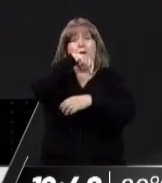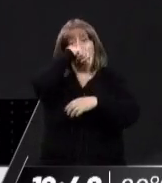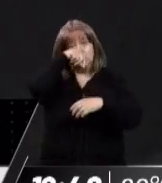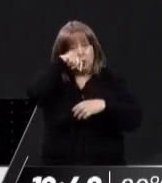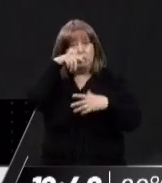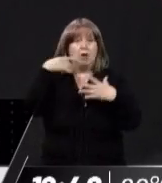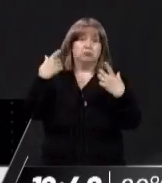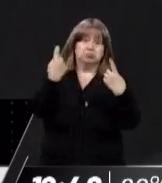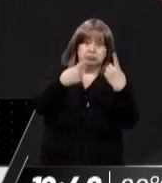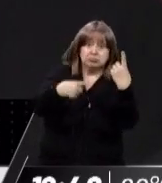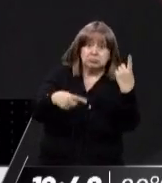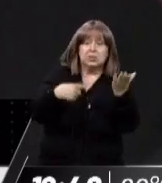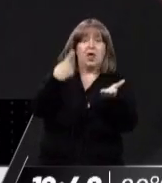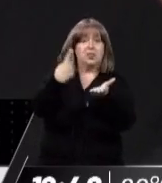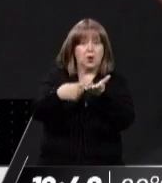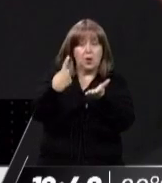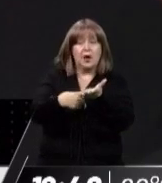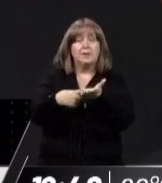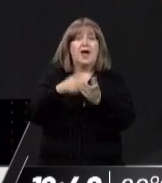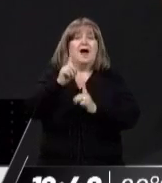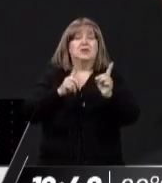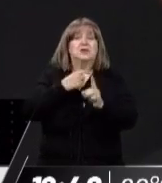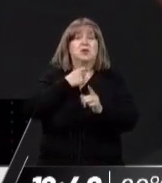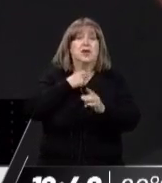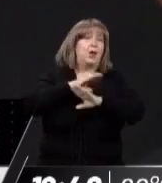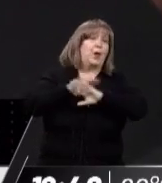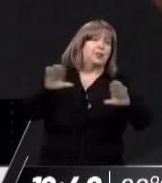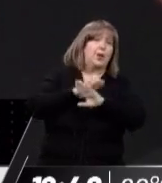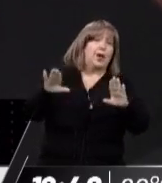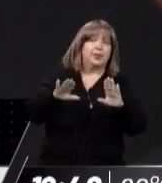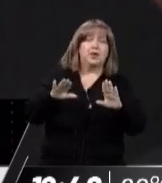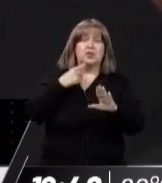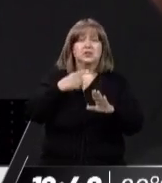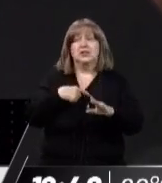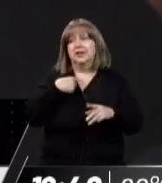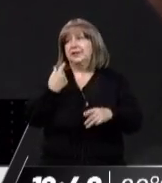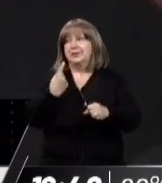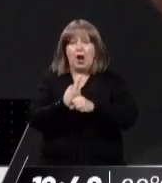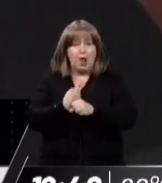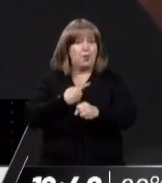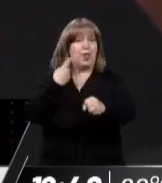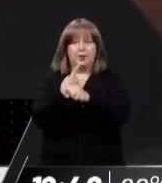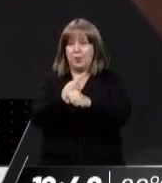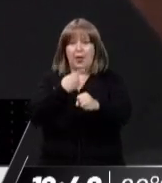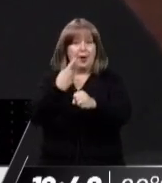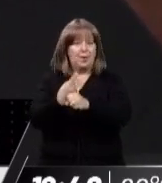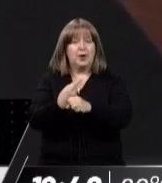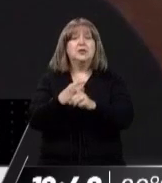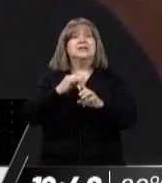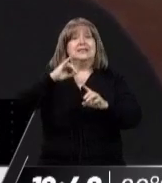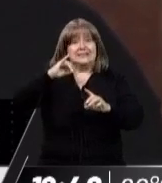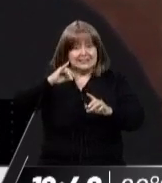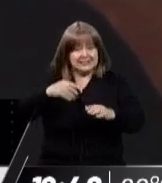que seguramente muchas veces quiere parar y no puede, que se puede. Que se puede. La promesa de Narcóticos Anónimos es